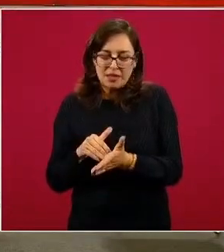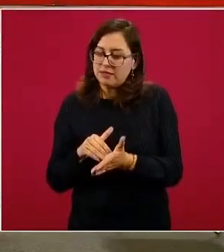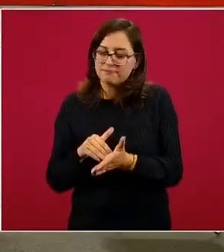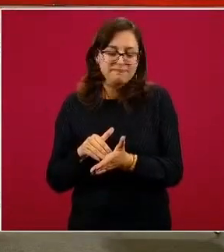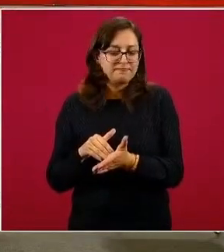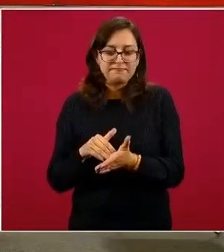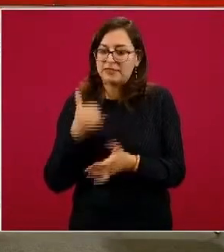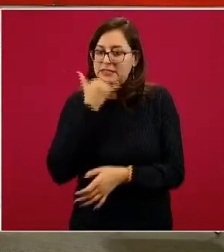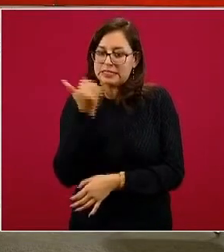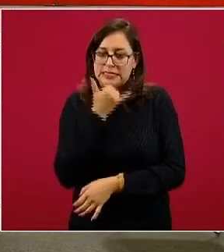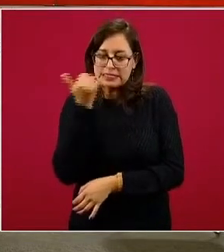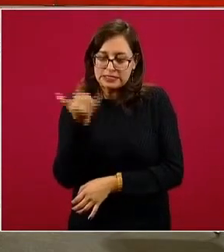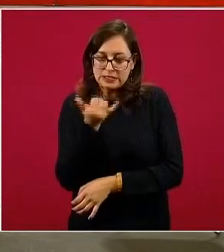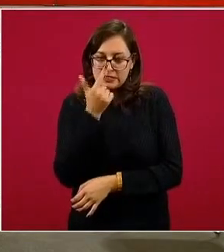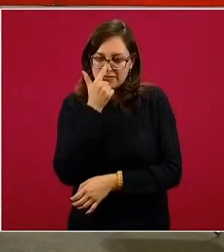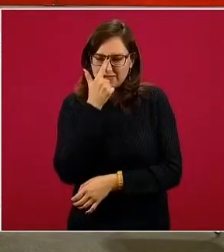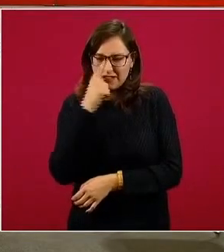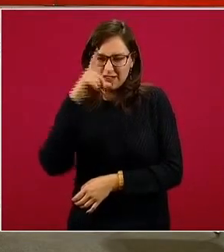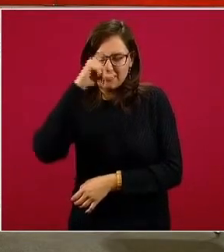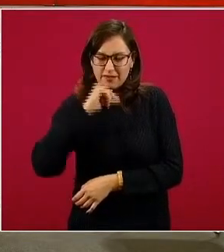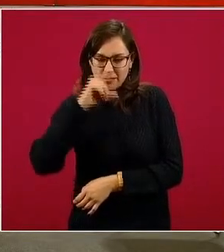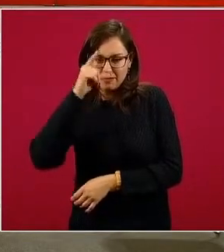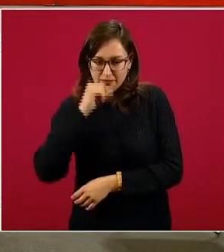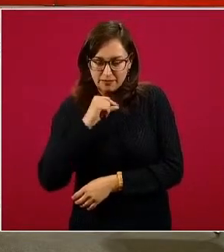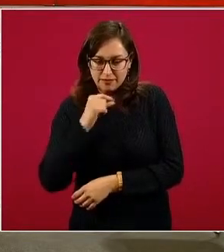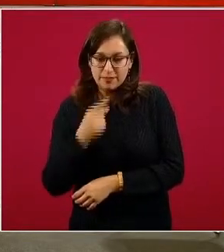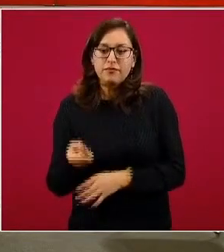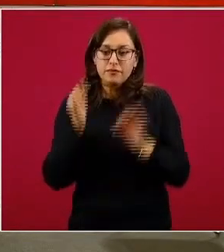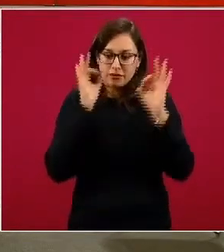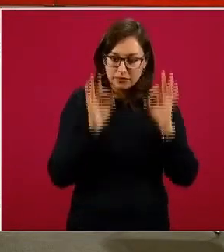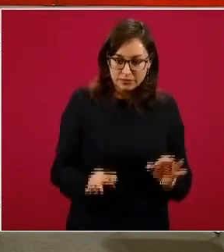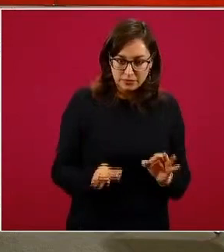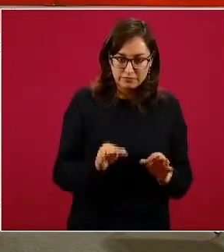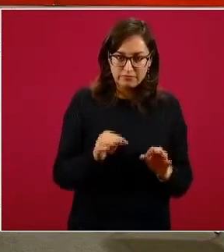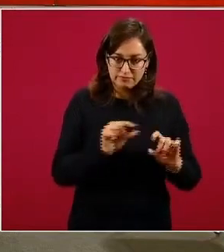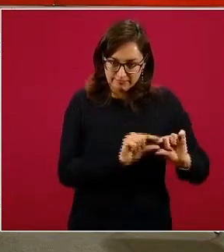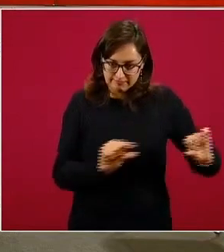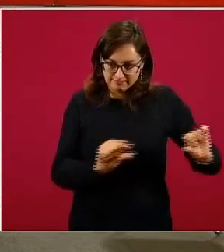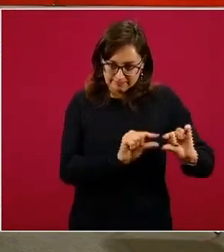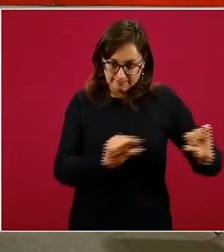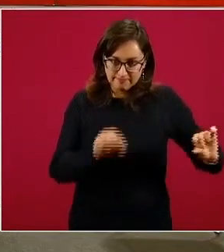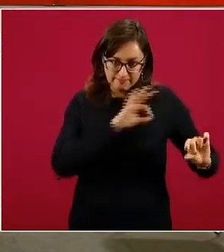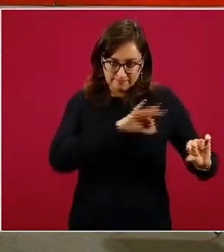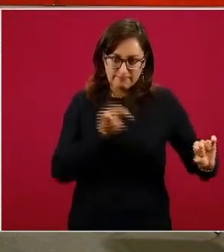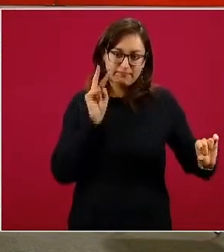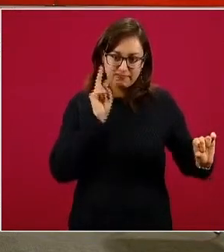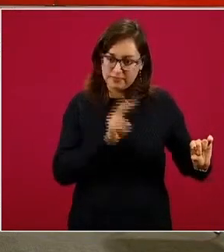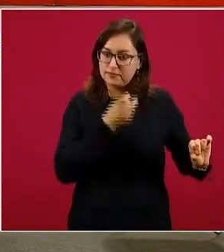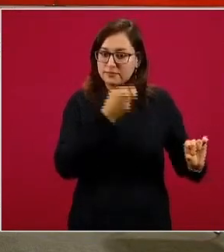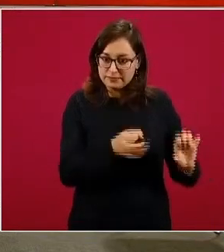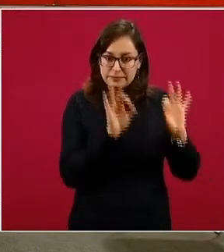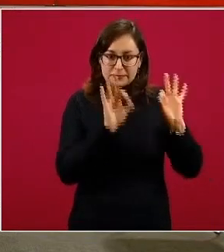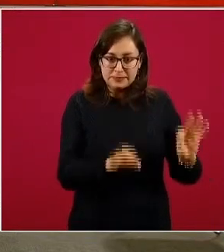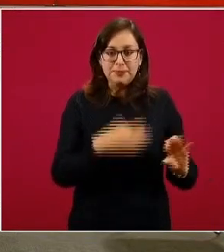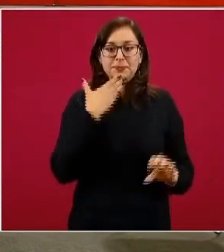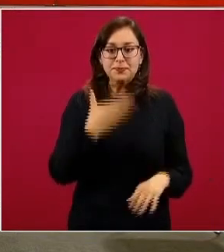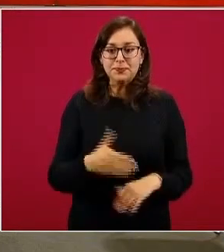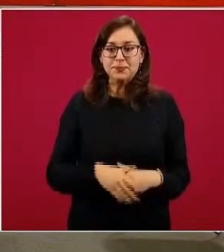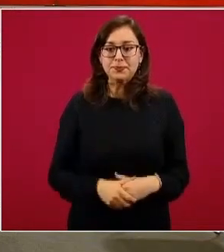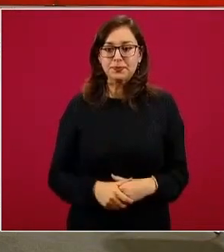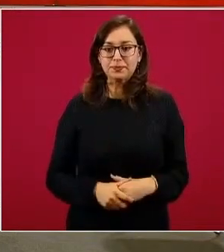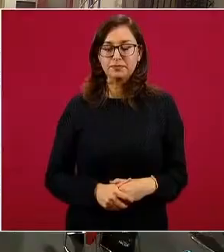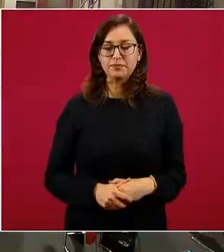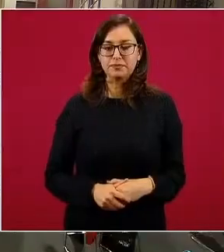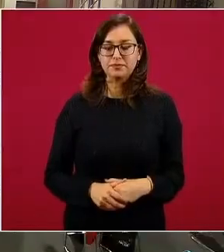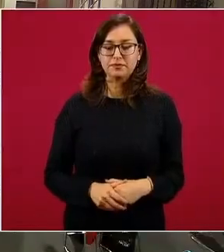95.593. Ese es el dato erróneo, es el dato que está equivocado. El dato correcto es el que tenemos aquí en la primera diapositiva.